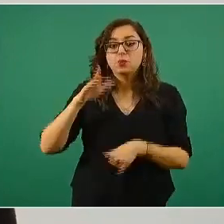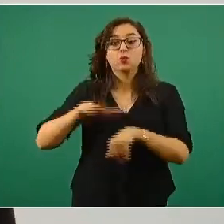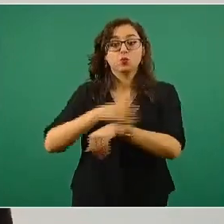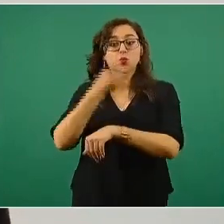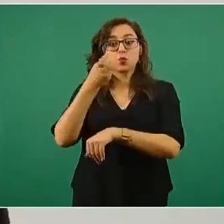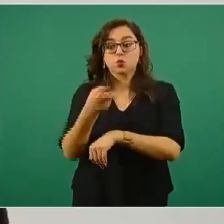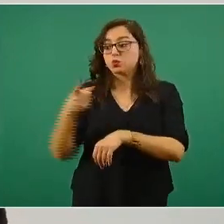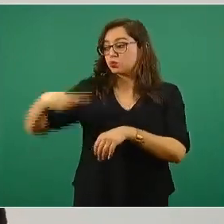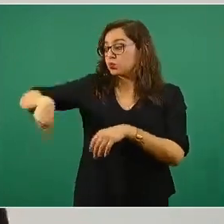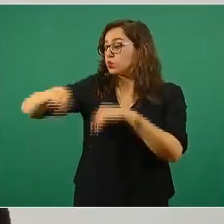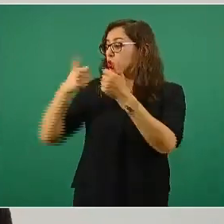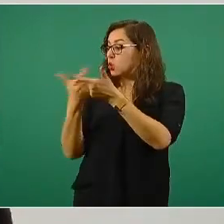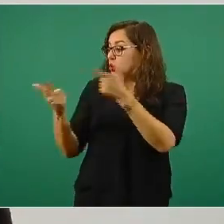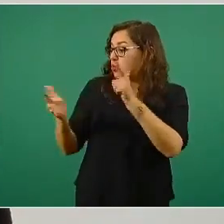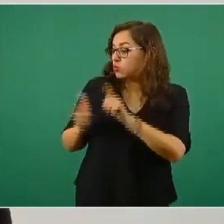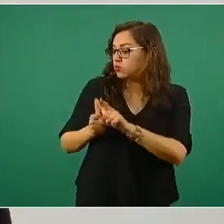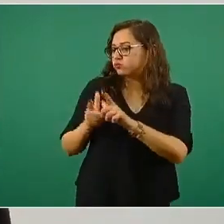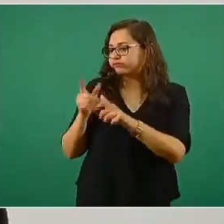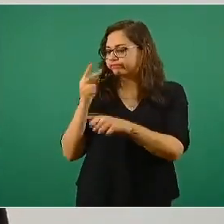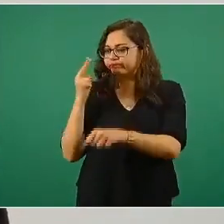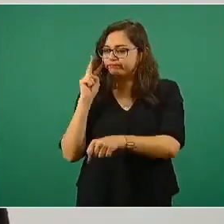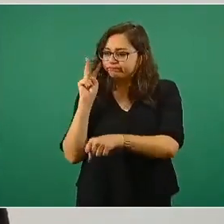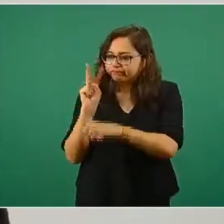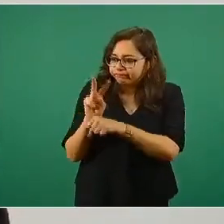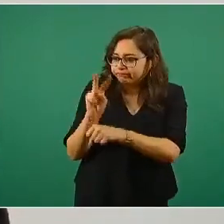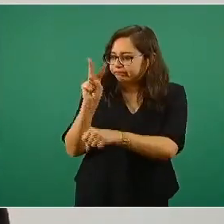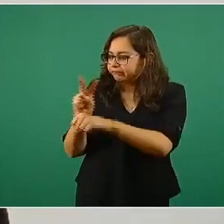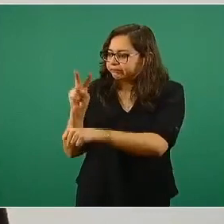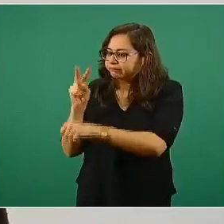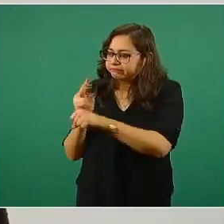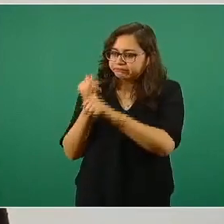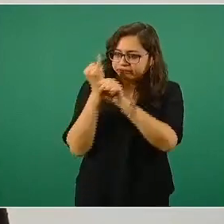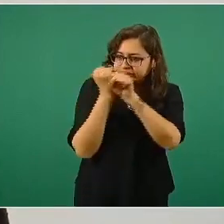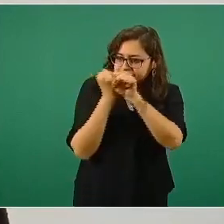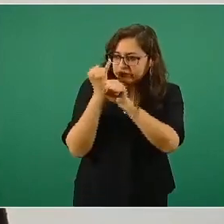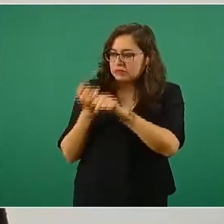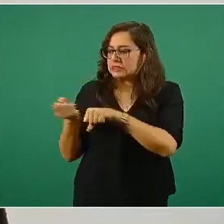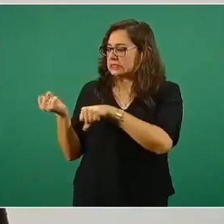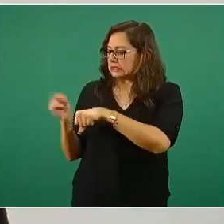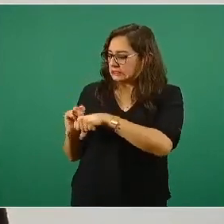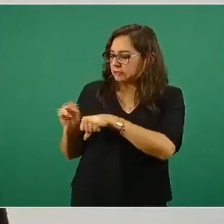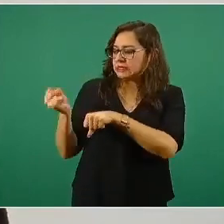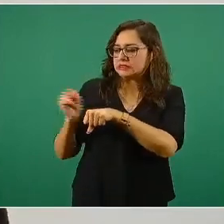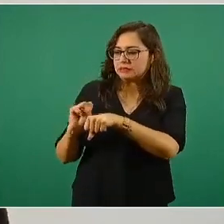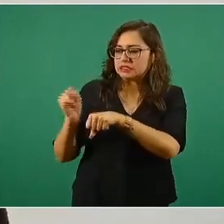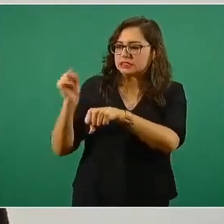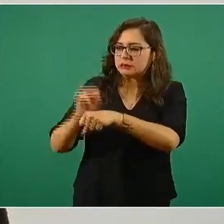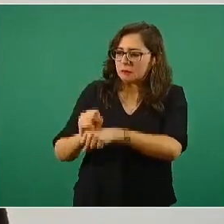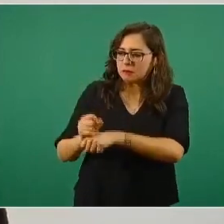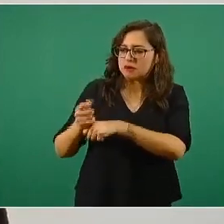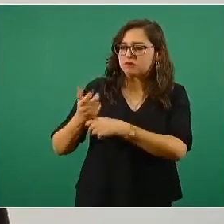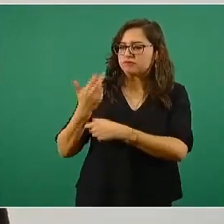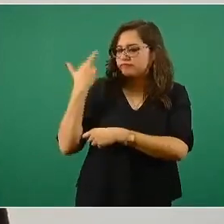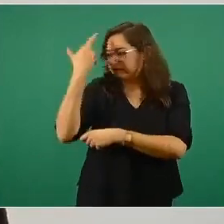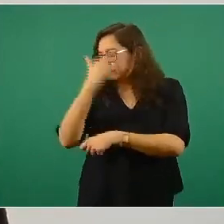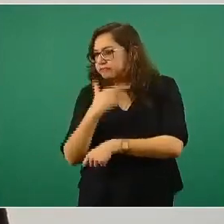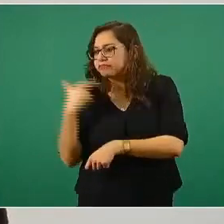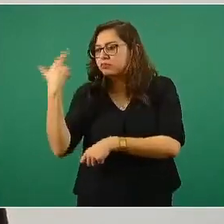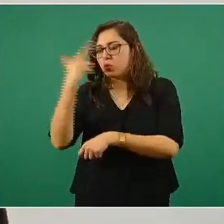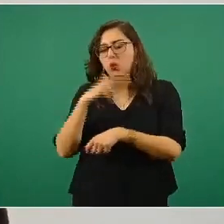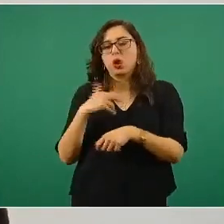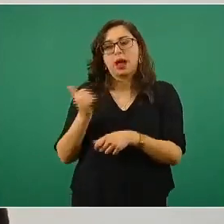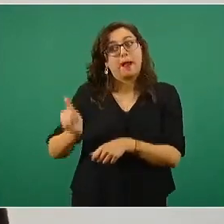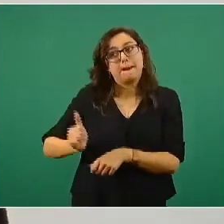esté tomando el tiempo todas las semanas, y obviamente también aprovechamos el espacio para agradecer a